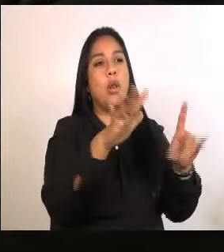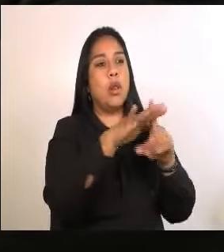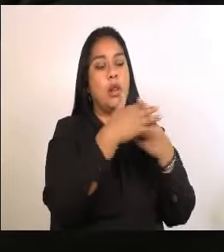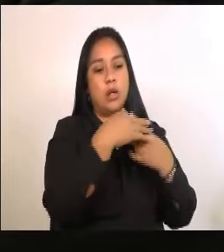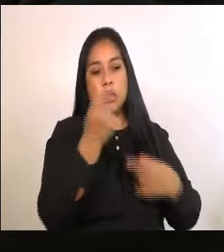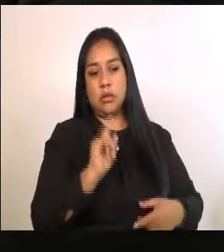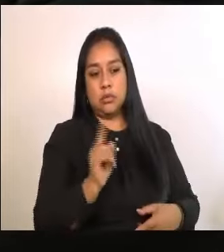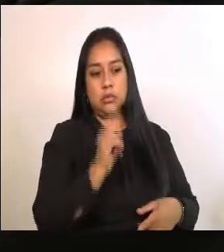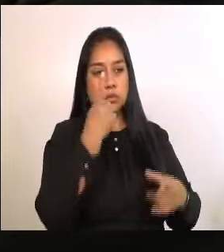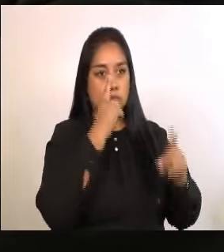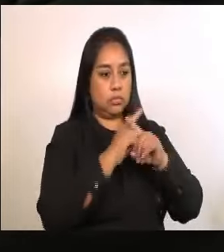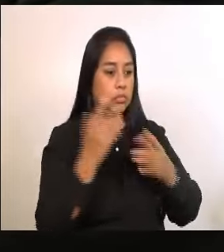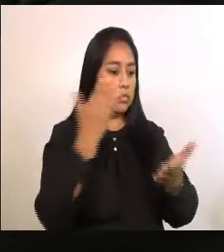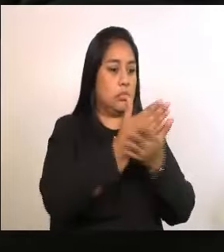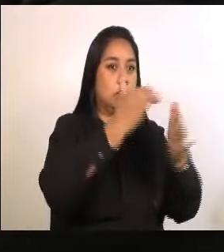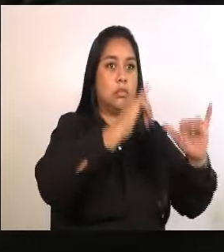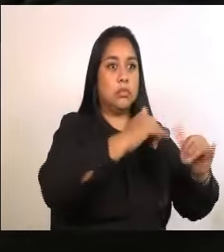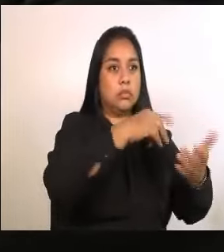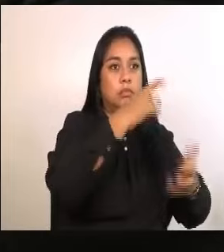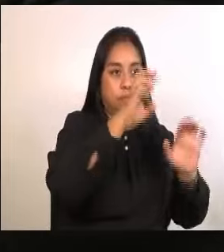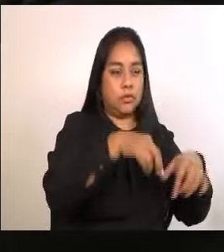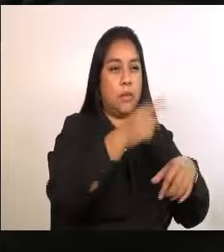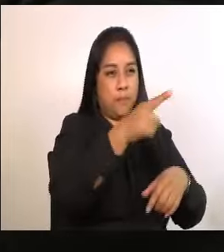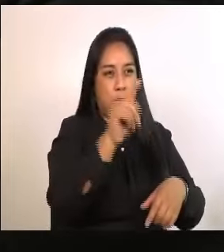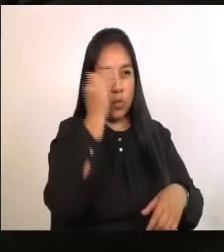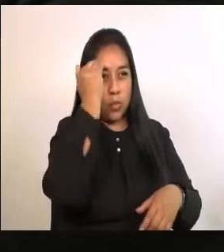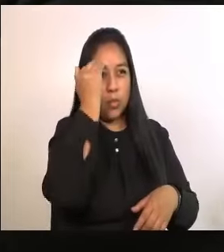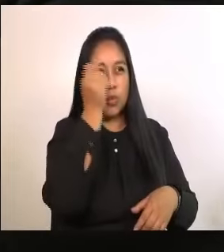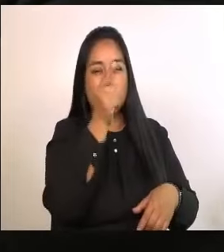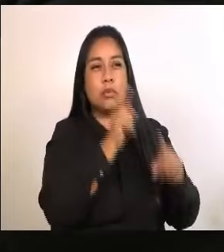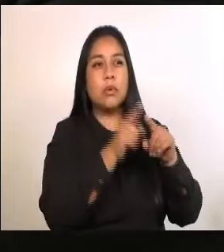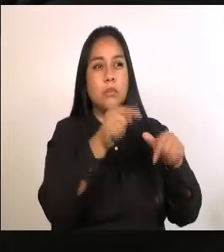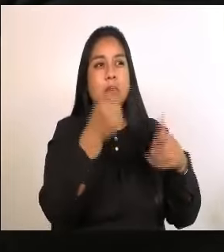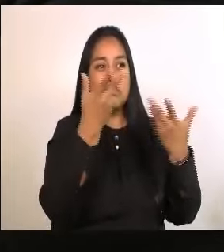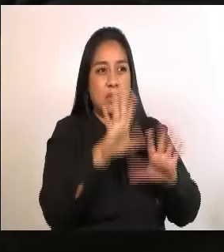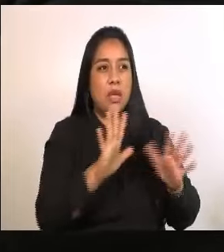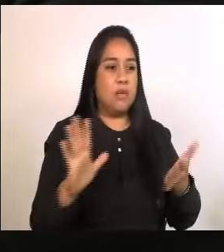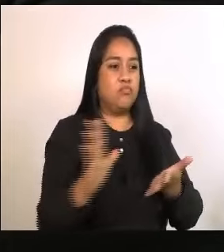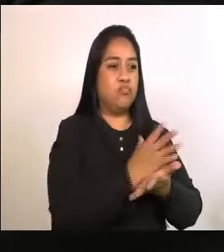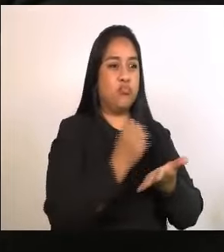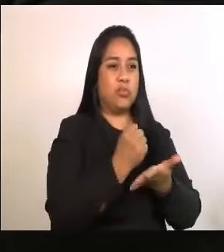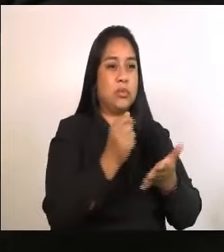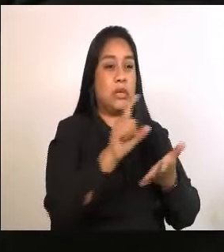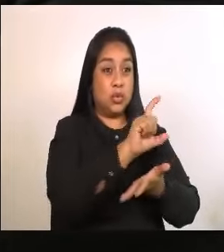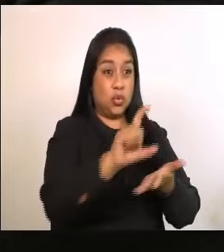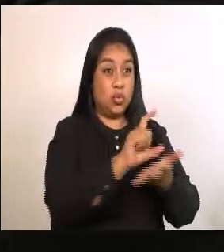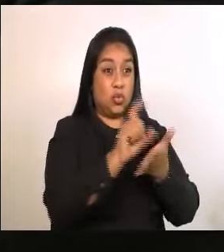la llegada de estas personas, pero usted sabe si les han quitado su ciudadanía